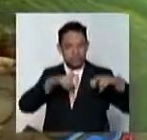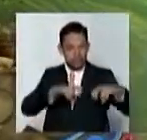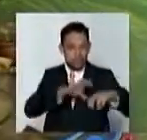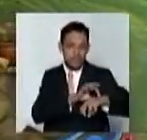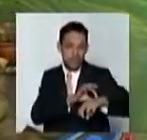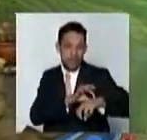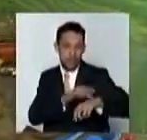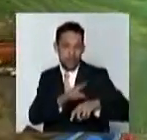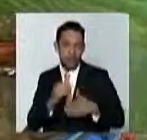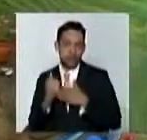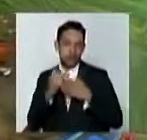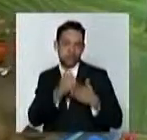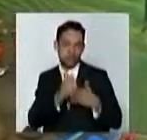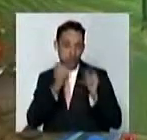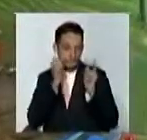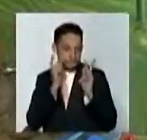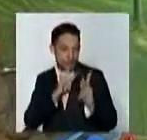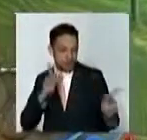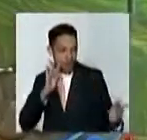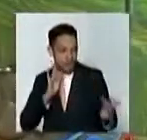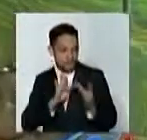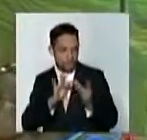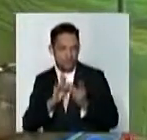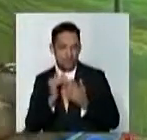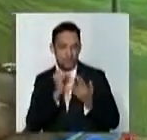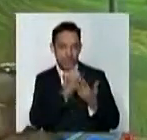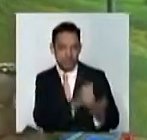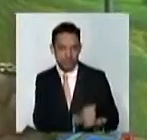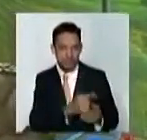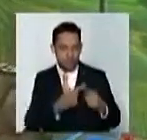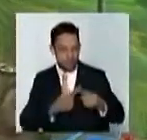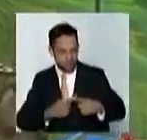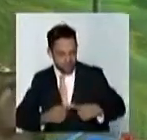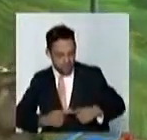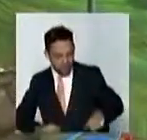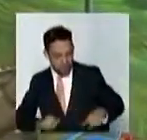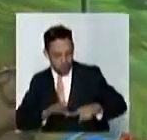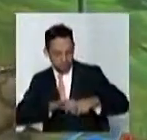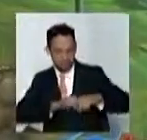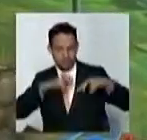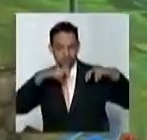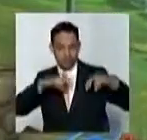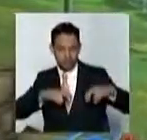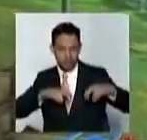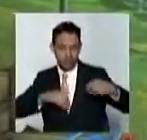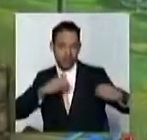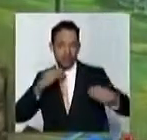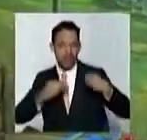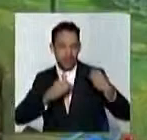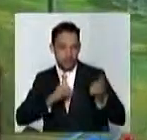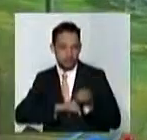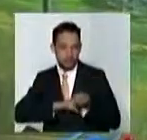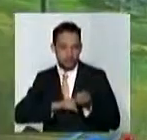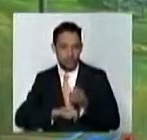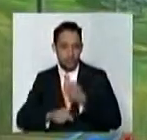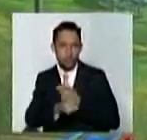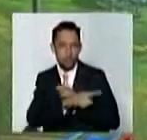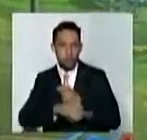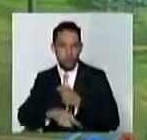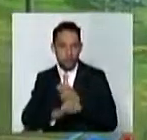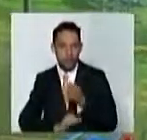humano. Y tratamos de no reemplazar una consulta médica en este espacio de televisión.